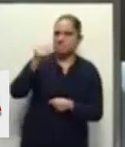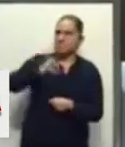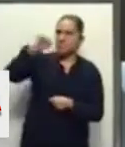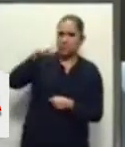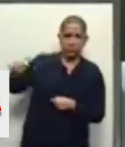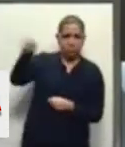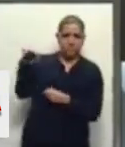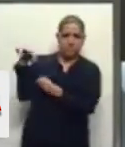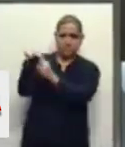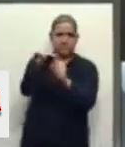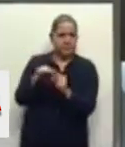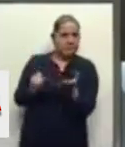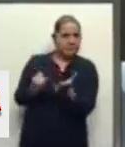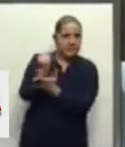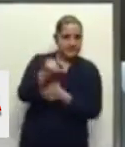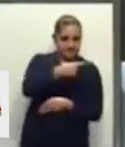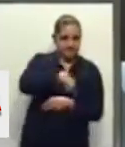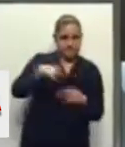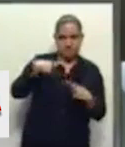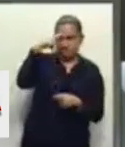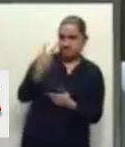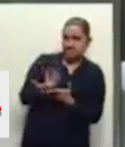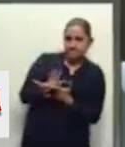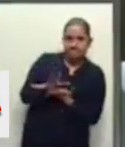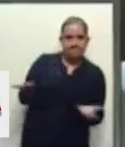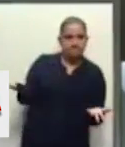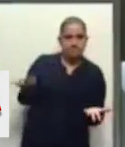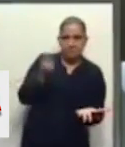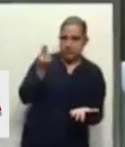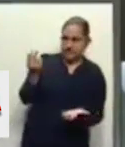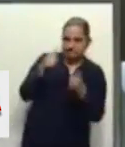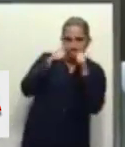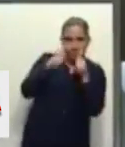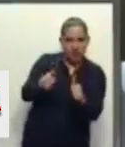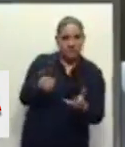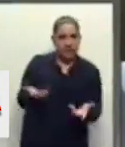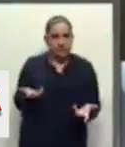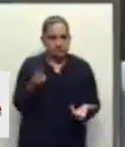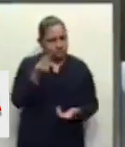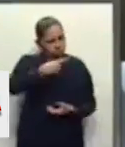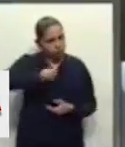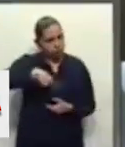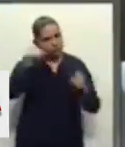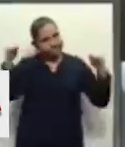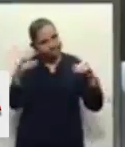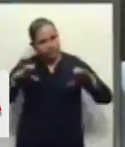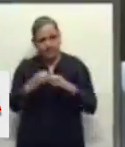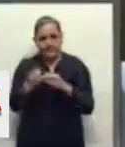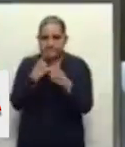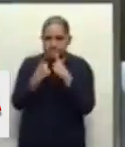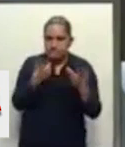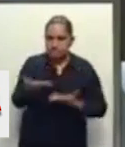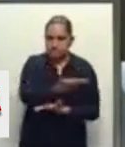En mi iniciativa estoy señalando pues lo que mencioné sobre el transcurso